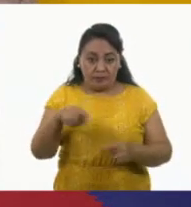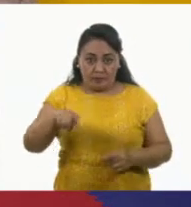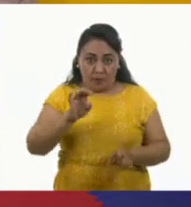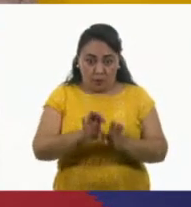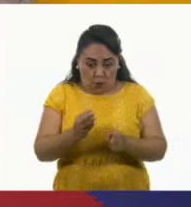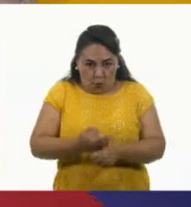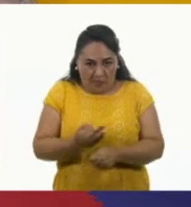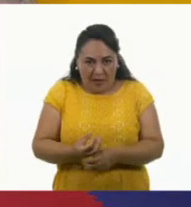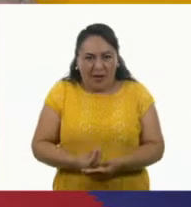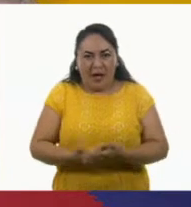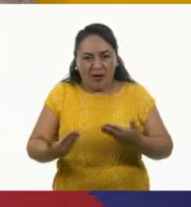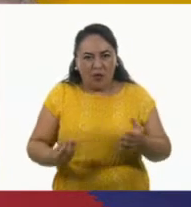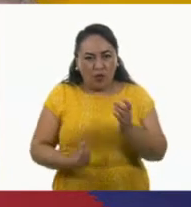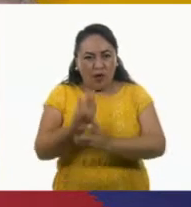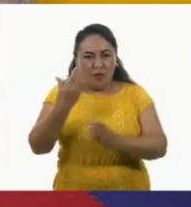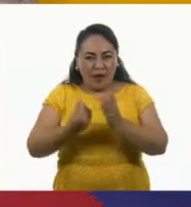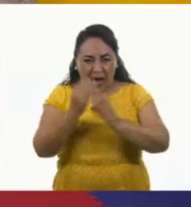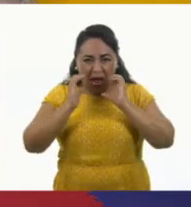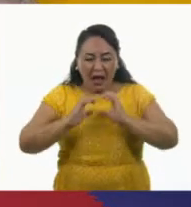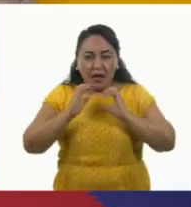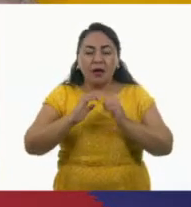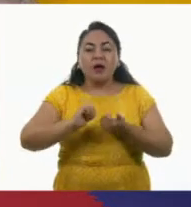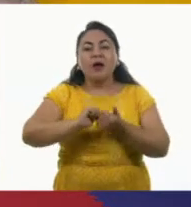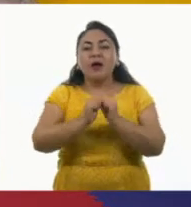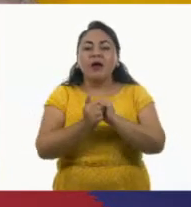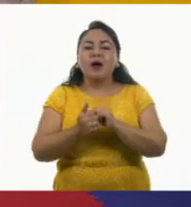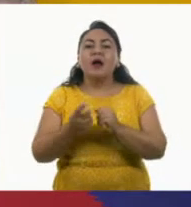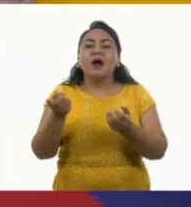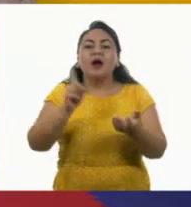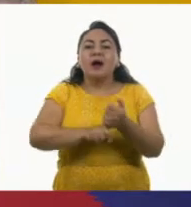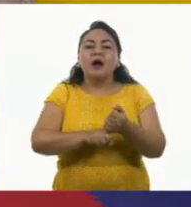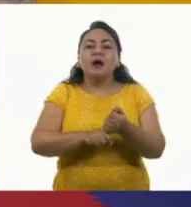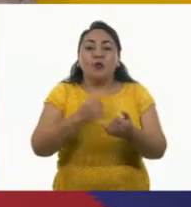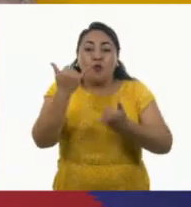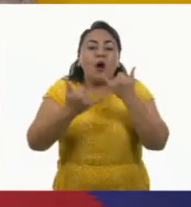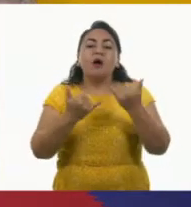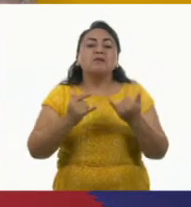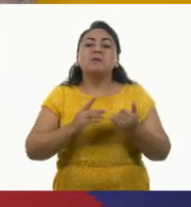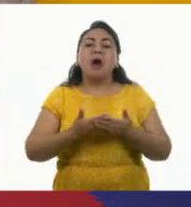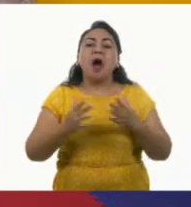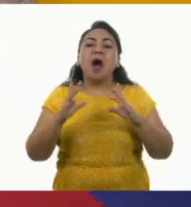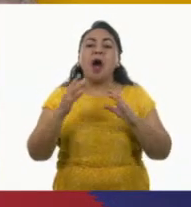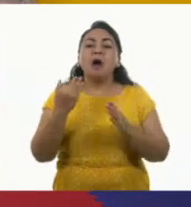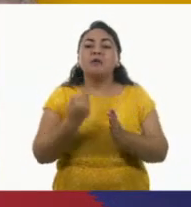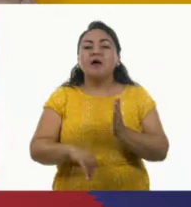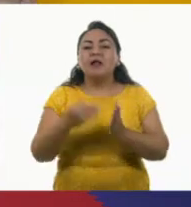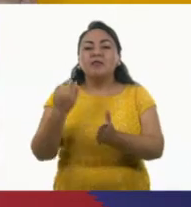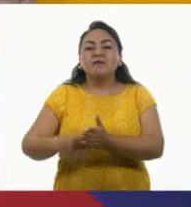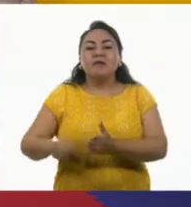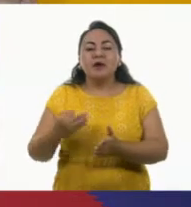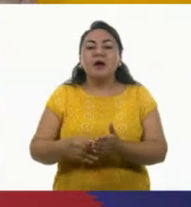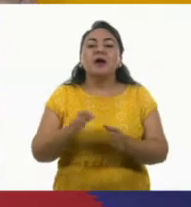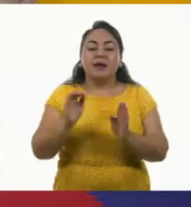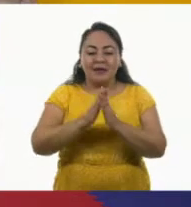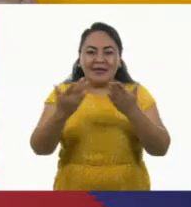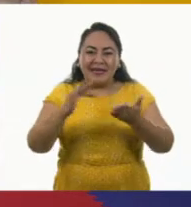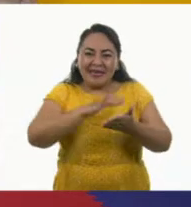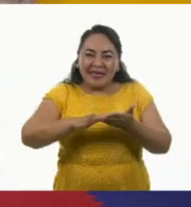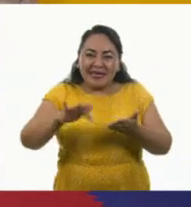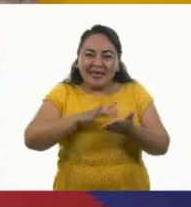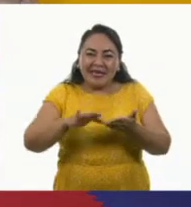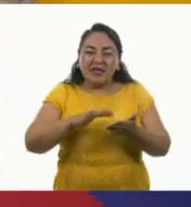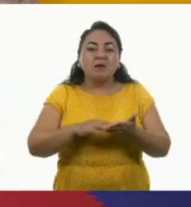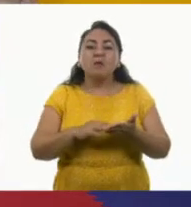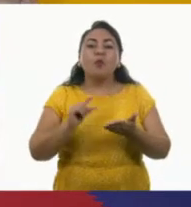producciones actuales para niñas y niños están viciadas de contenido poco lúdicos, pobres desde el punto de vista literario y musical, y